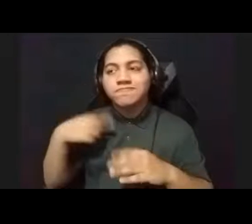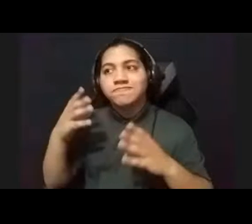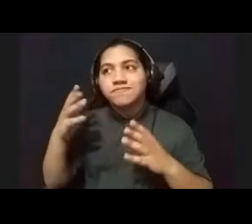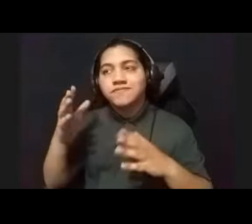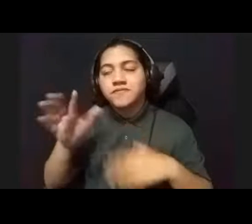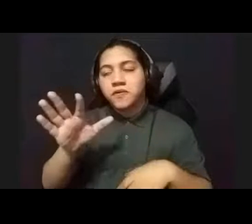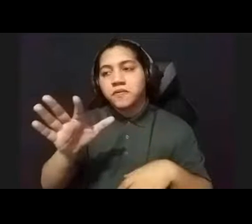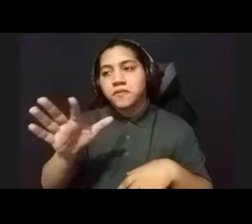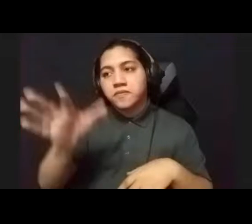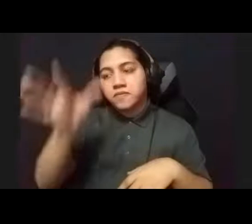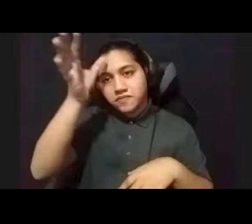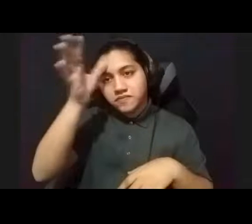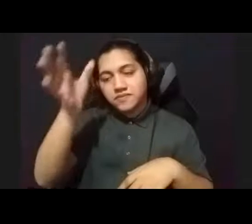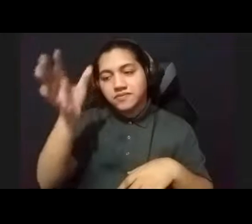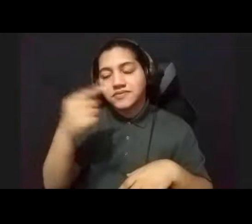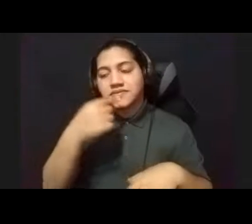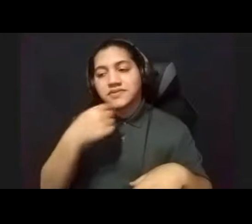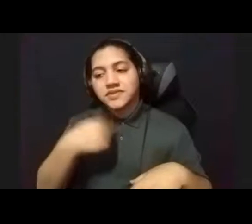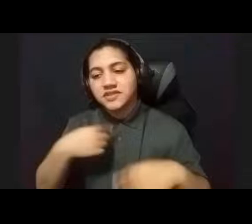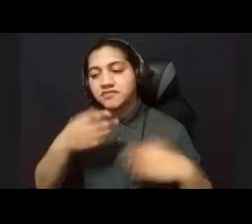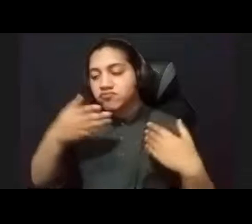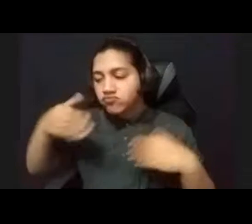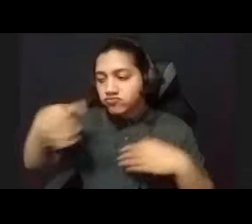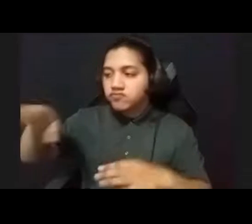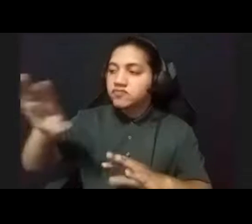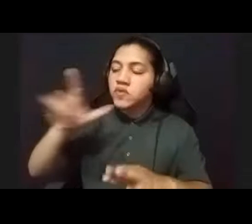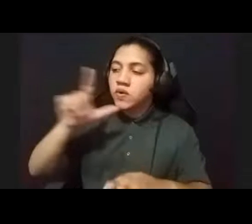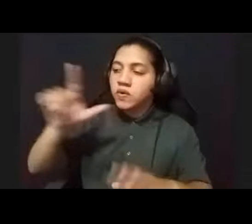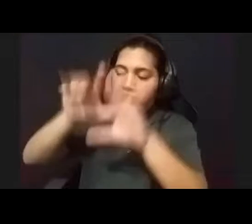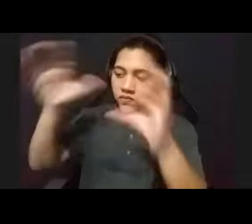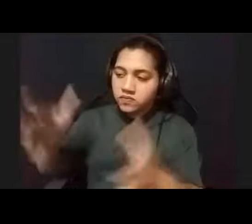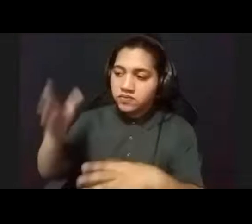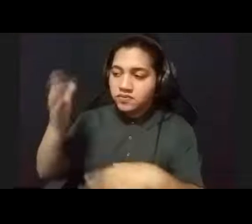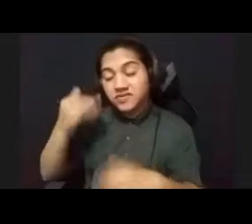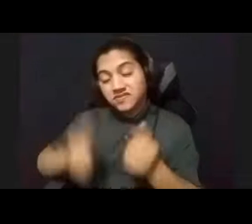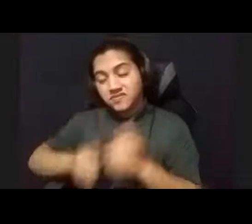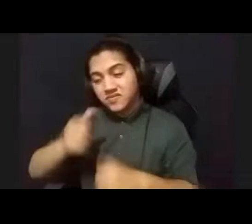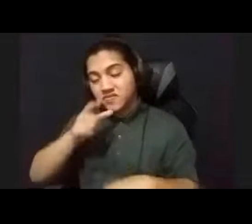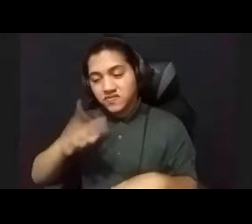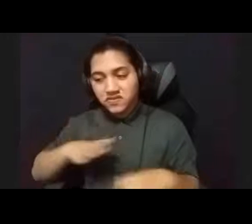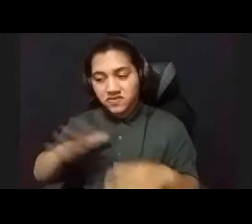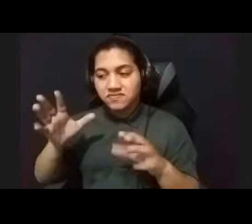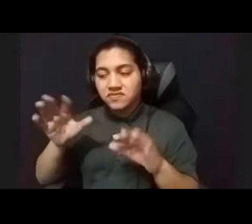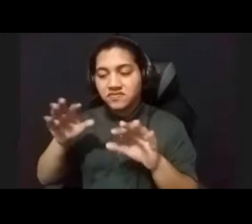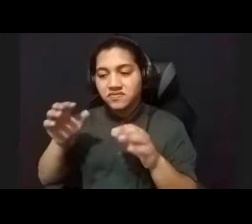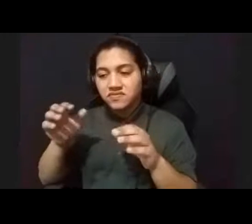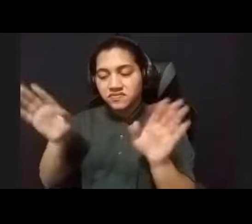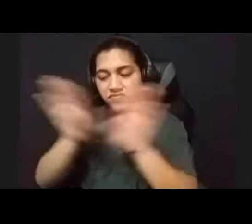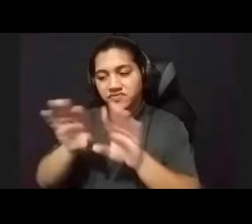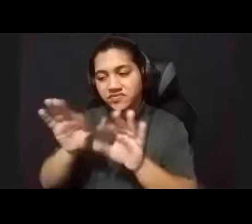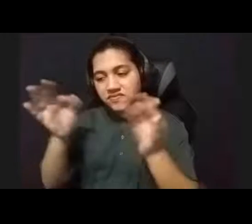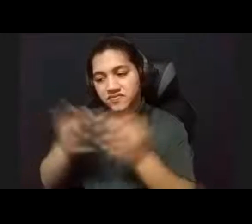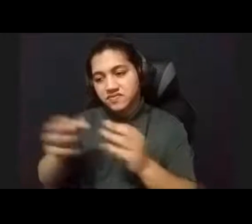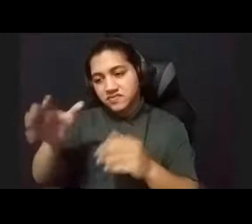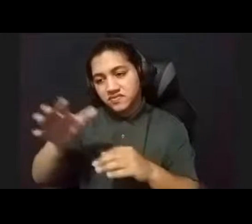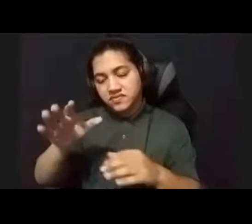dijera, sal al mundo, porque la gran mayoría vivía encerrada en la casa de la familia del marido y no había posibilidad de